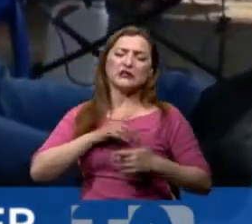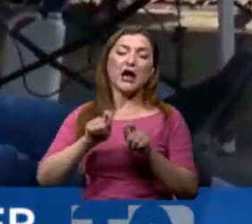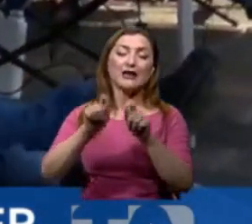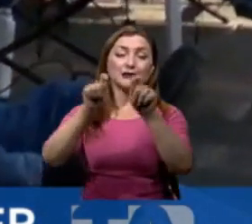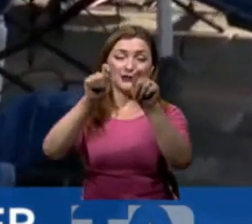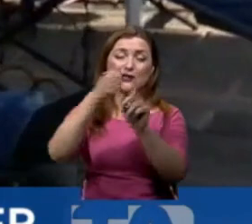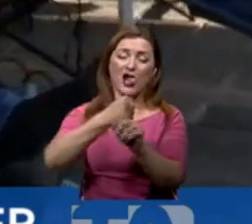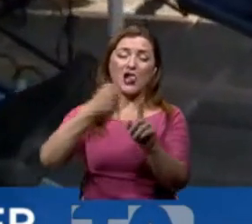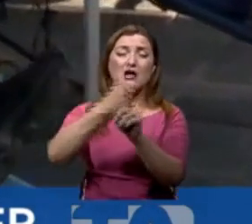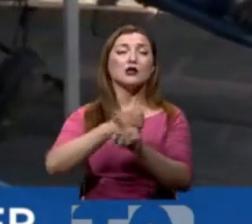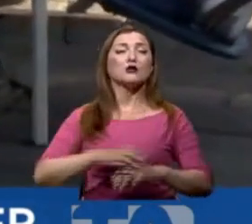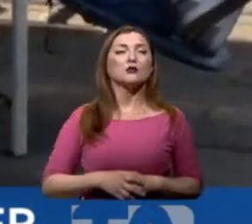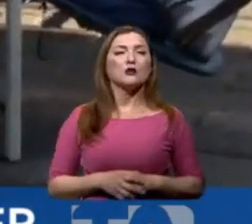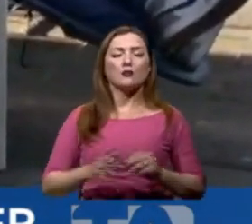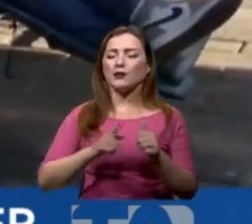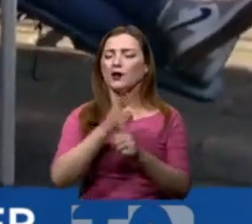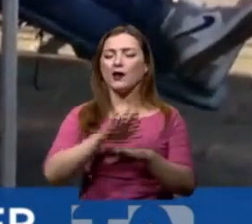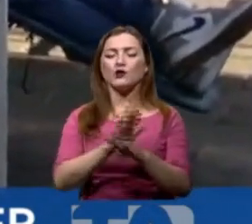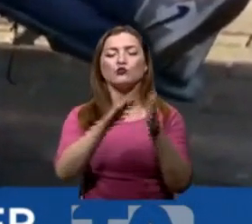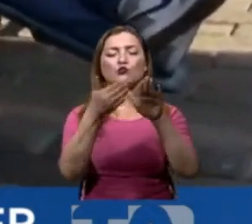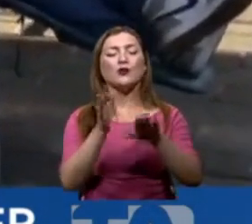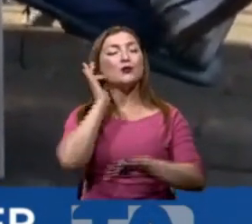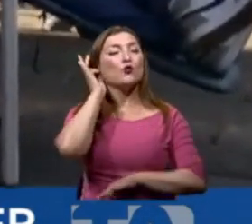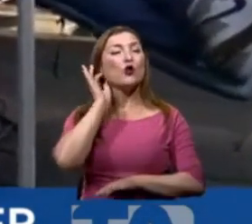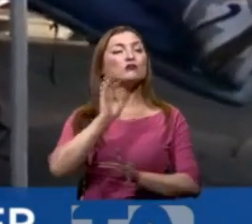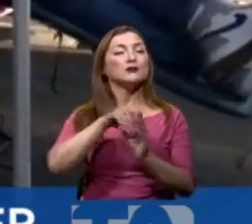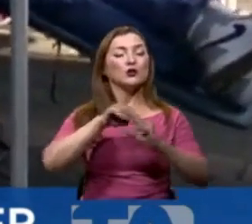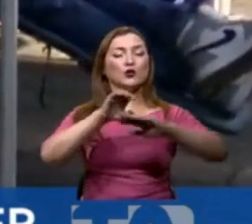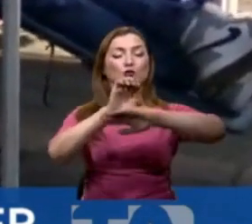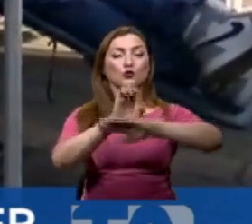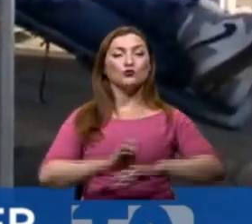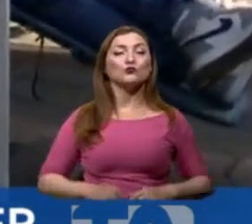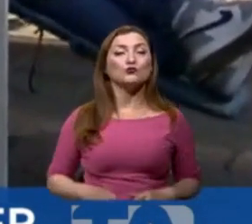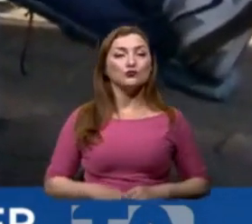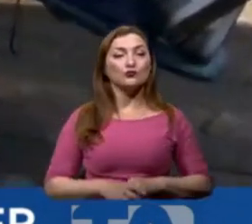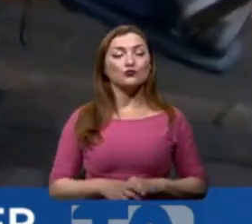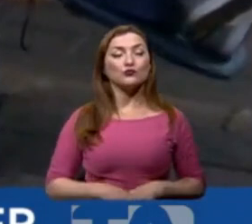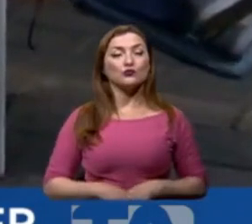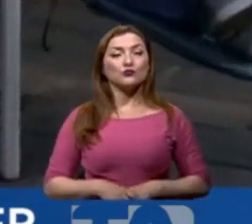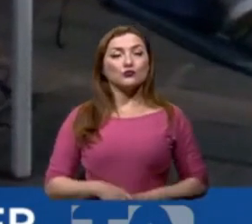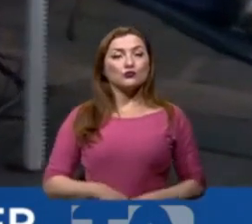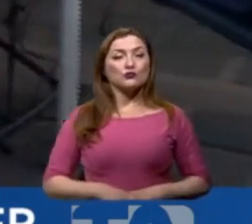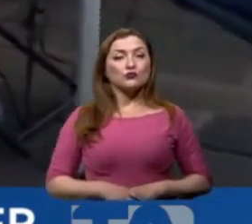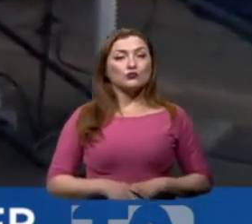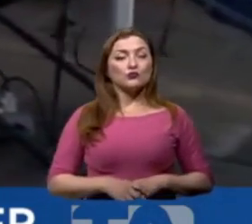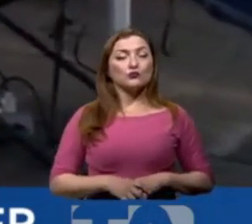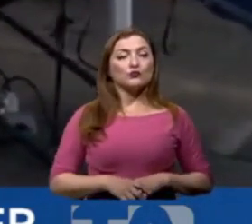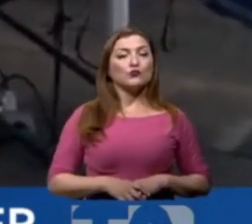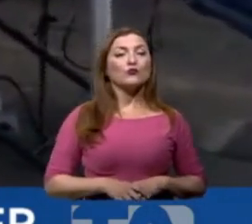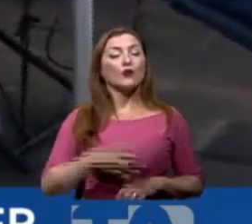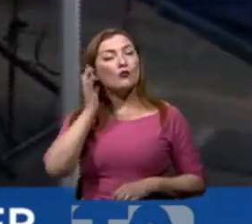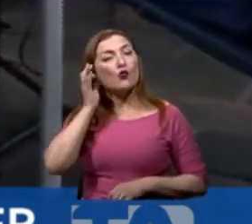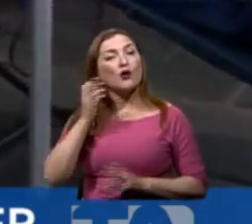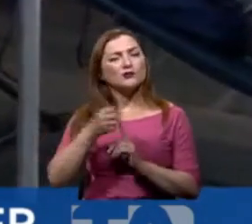El cáncer de mama es una de las primeras causas de muerte para las mujeres en el Ecuador, y frente a la dura situación económica de las